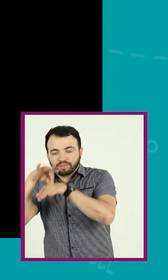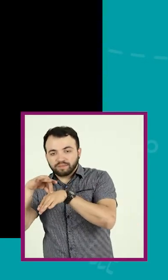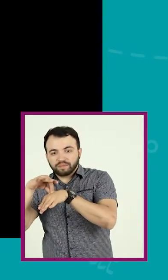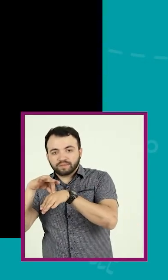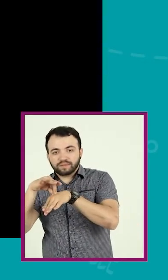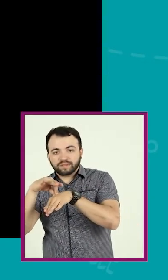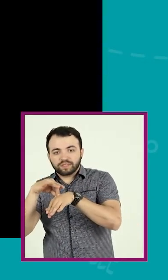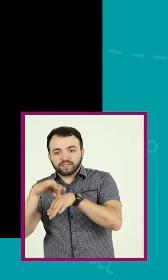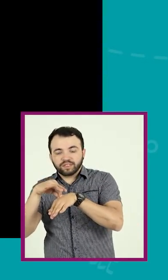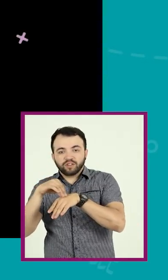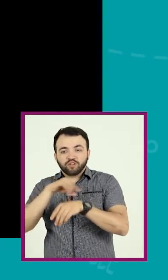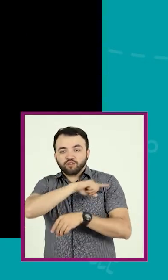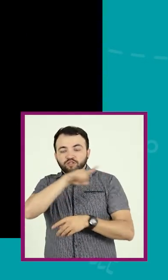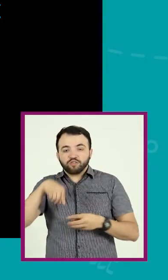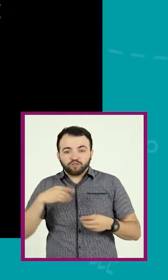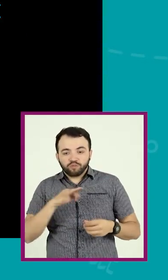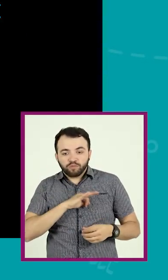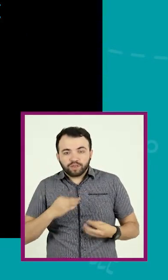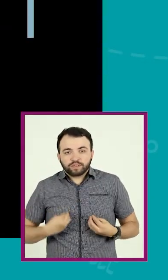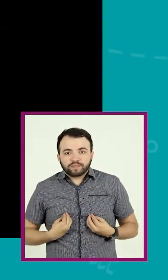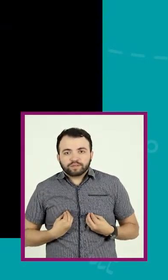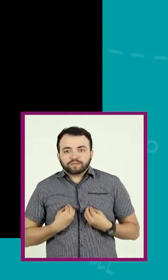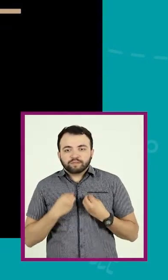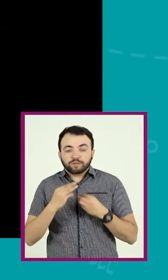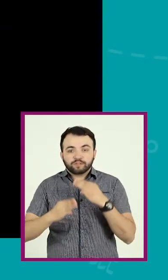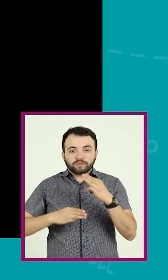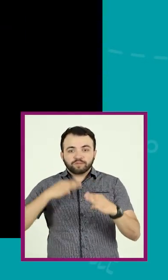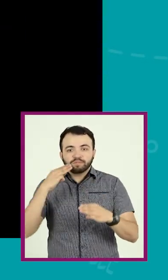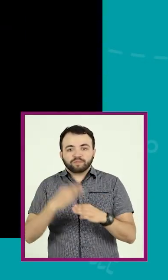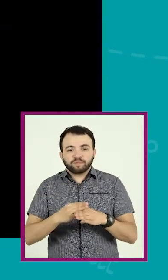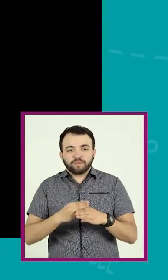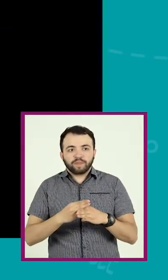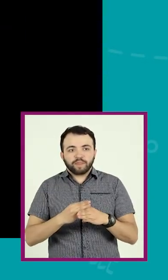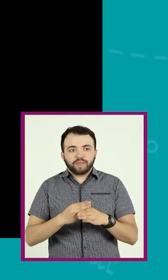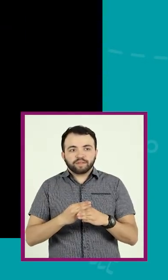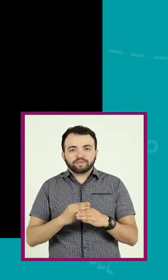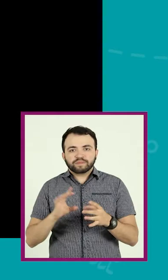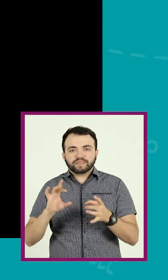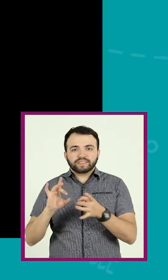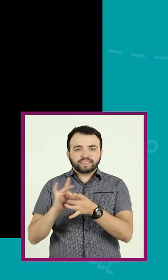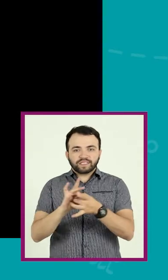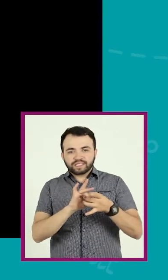el proceso de humanización plena de nuestra especie y nuestro mundo,